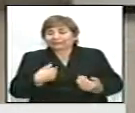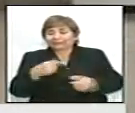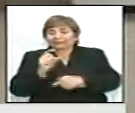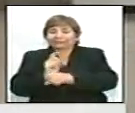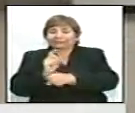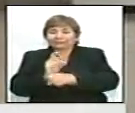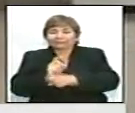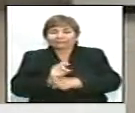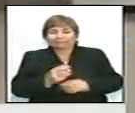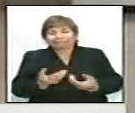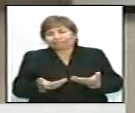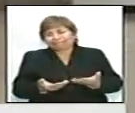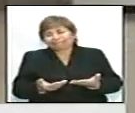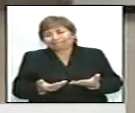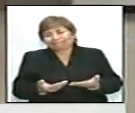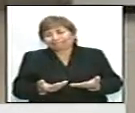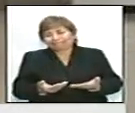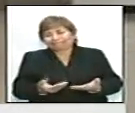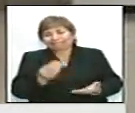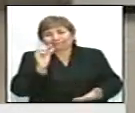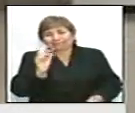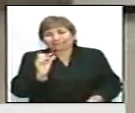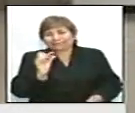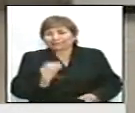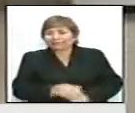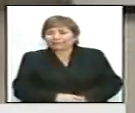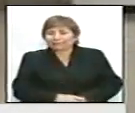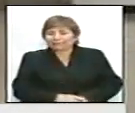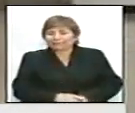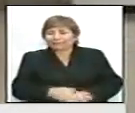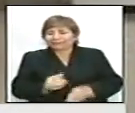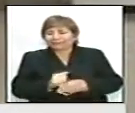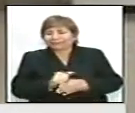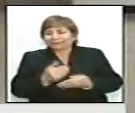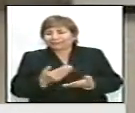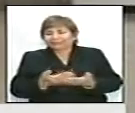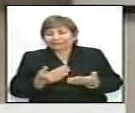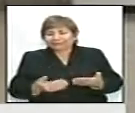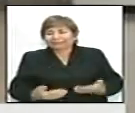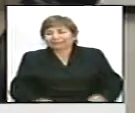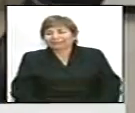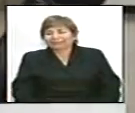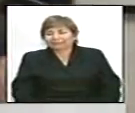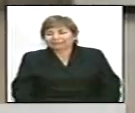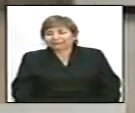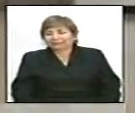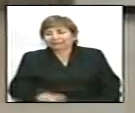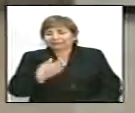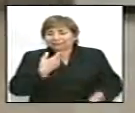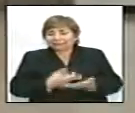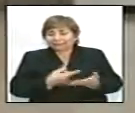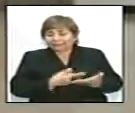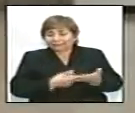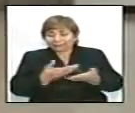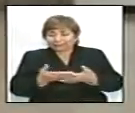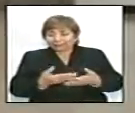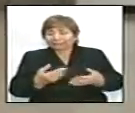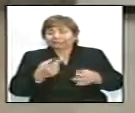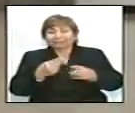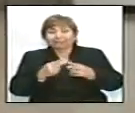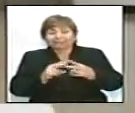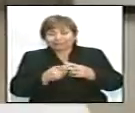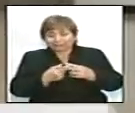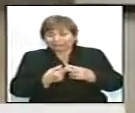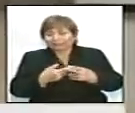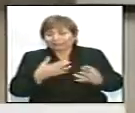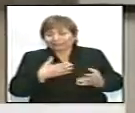enseñado es poquísimo, poquísimo, es muy escaso la enseñanza que le he dado yo. ¿A qué se dedica usted? Por el momento tengo